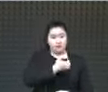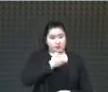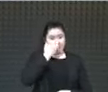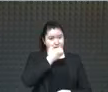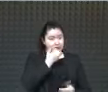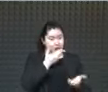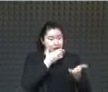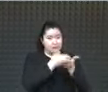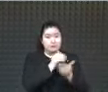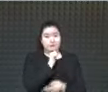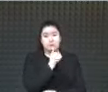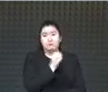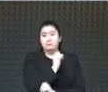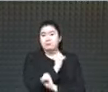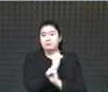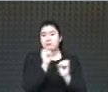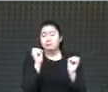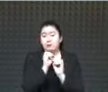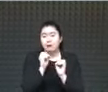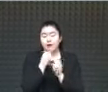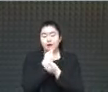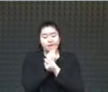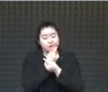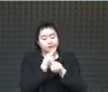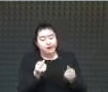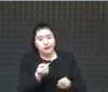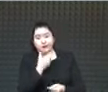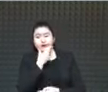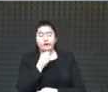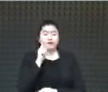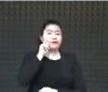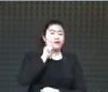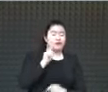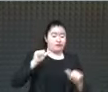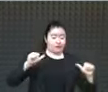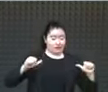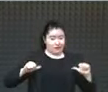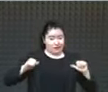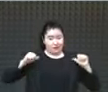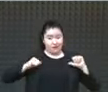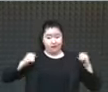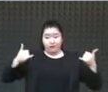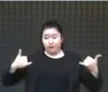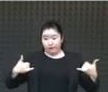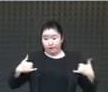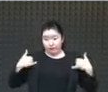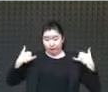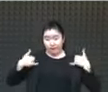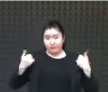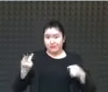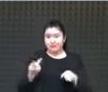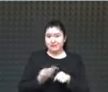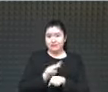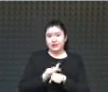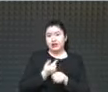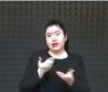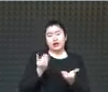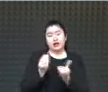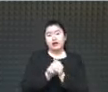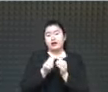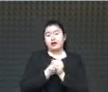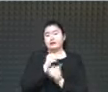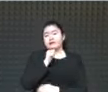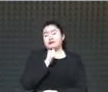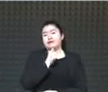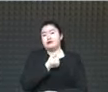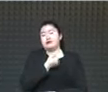adolescentes, jóvenes, pues también tienen implicaciones muy fuertes sociales. Entonces, aquí